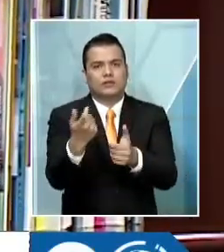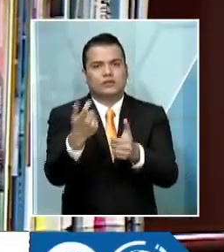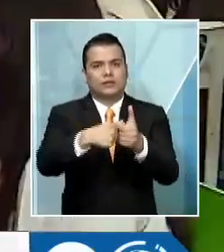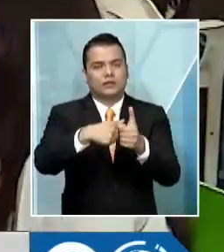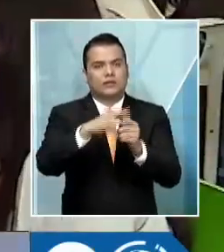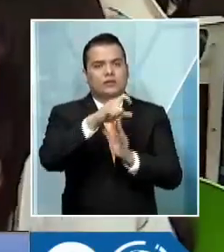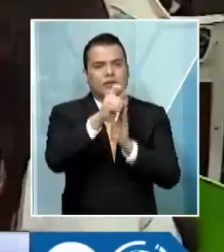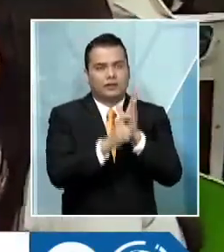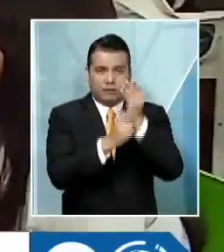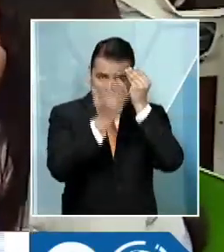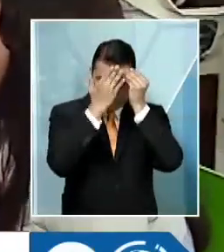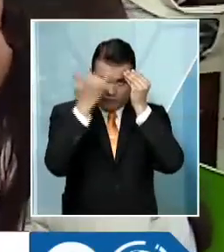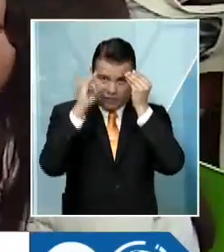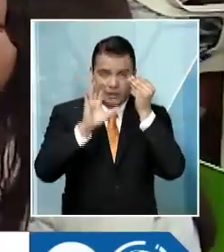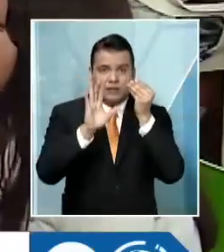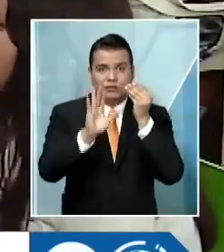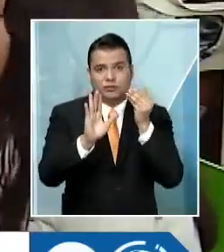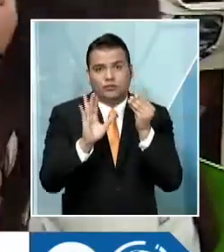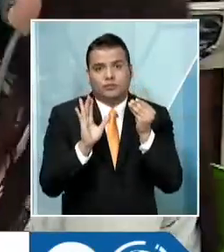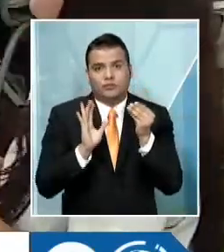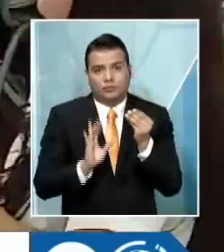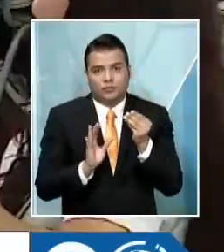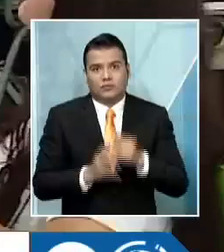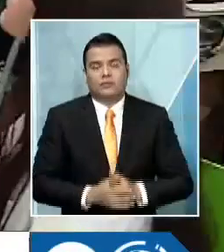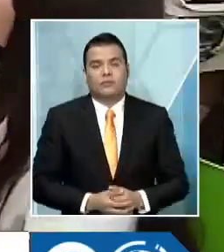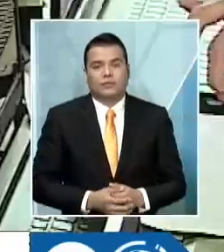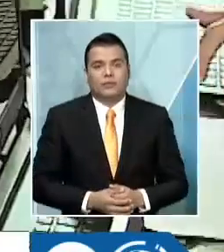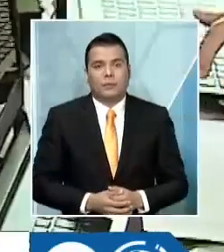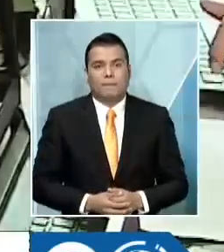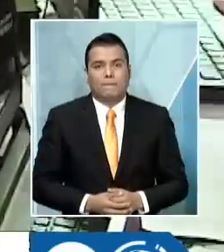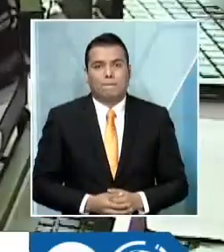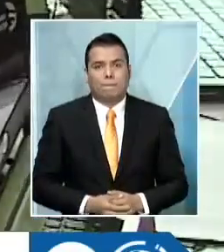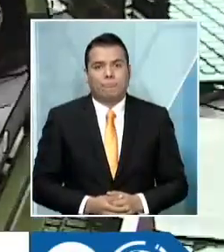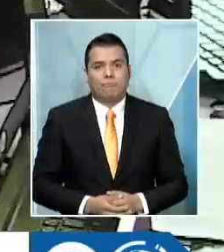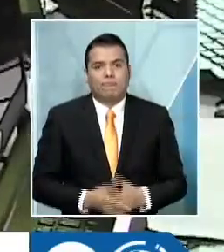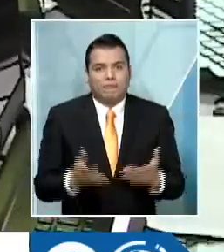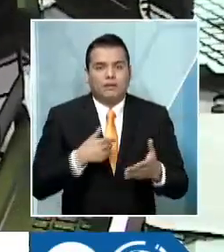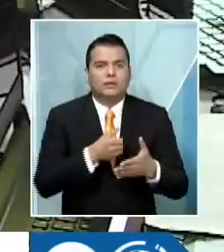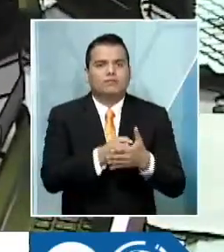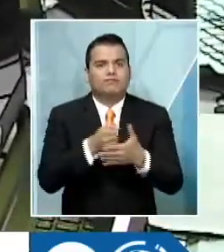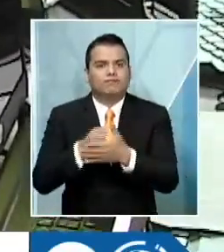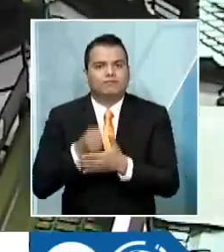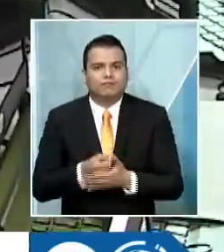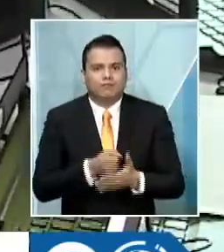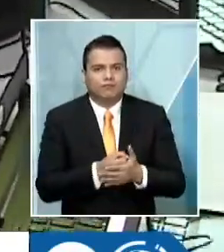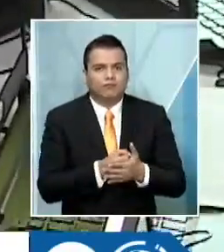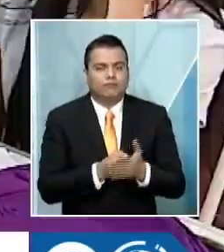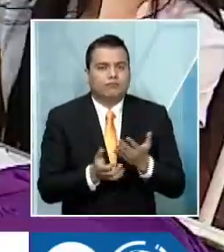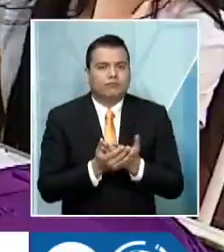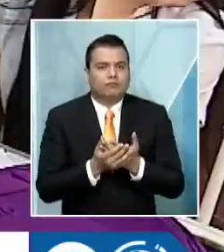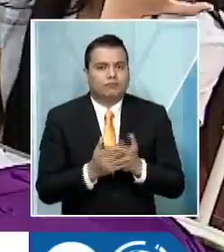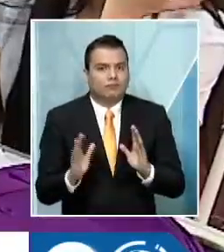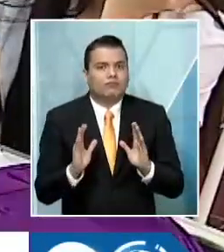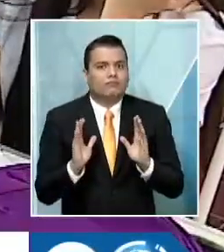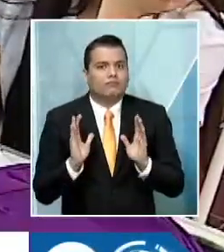pruebas CIFES. Pero no solamente fue el pago de esa inscripción, es también trabajar con ellos el reforzamiento de las áreas básicas para que las